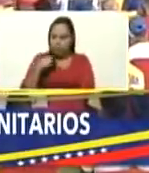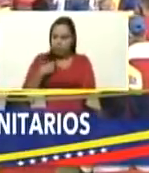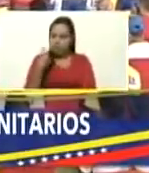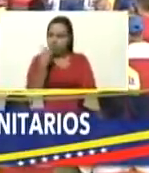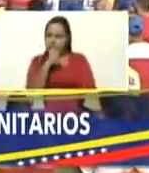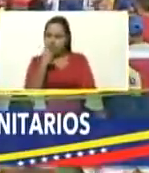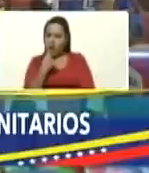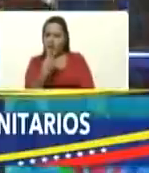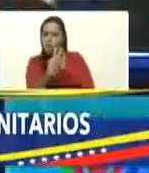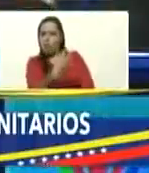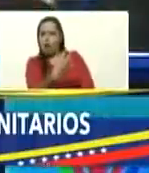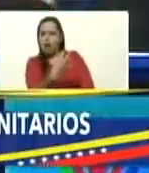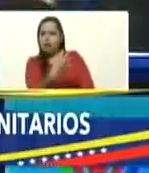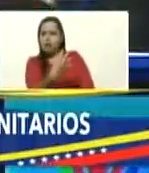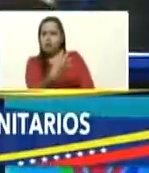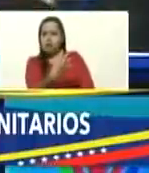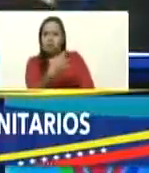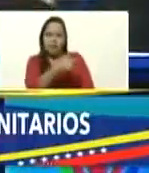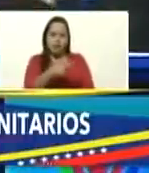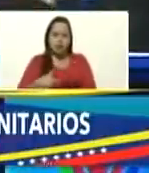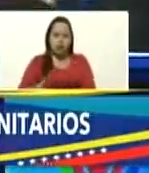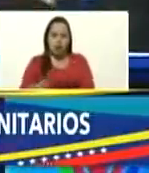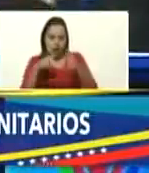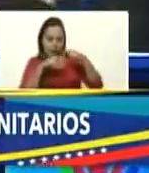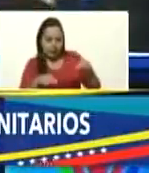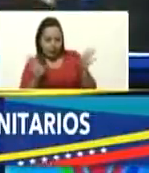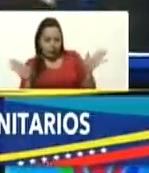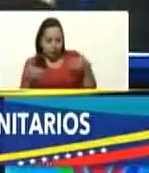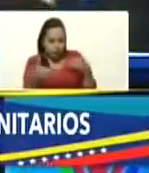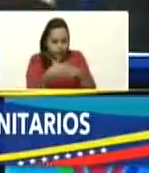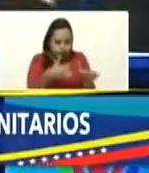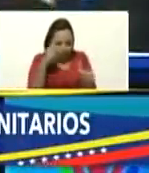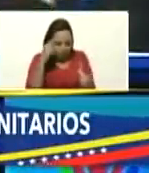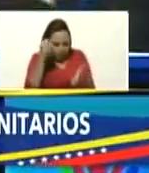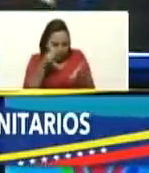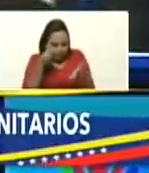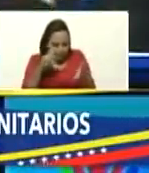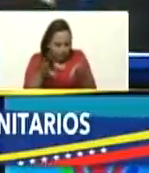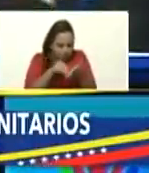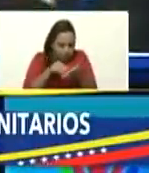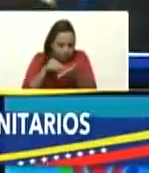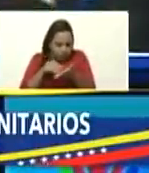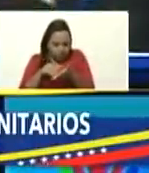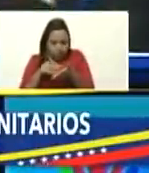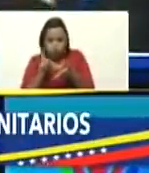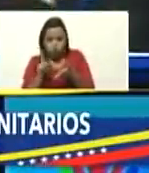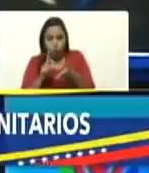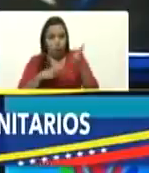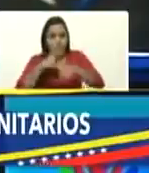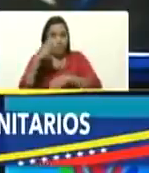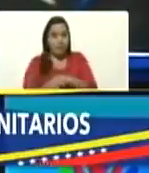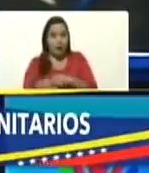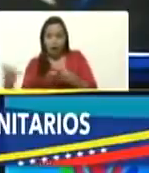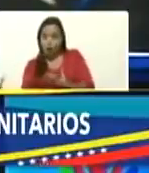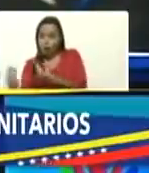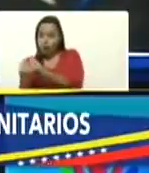por cuatro sesudos analistas, no. Es un plan hecho junto al pueblo, desde las bases, desde